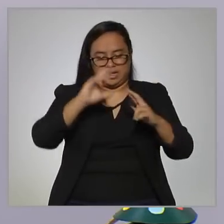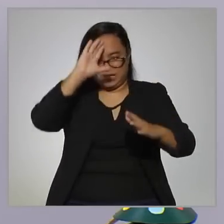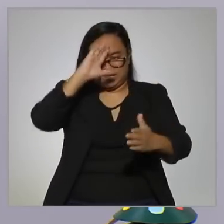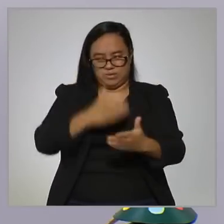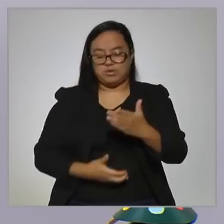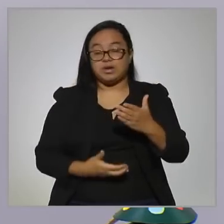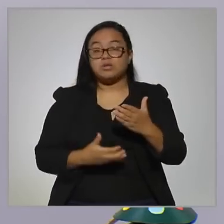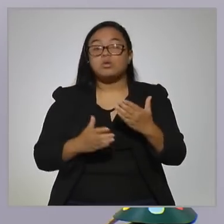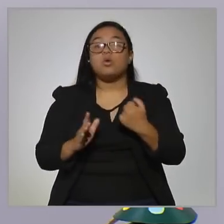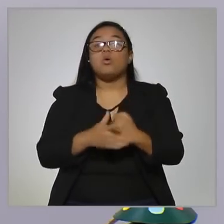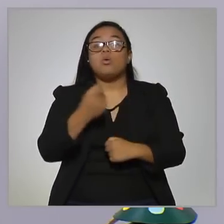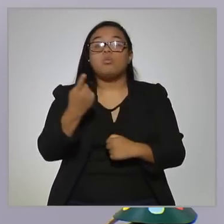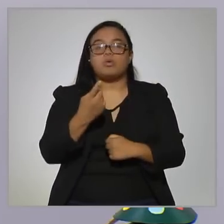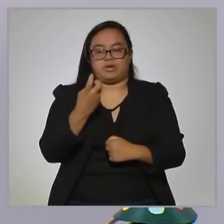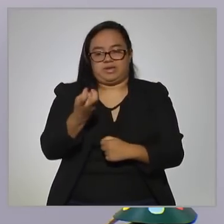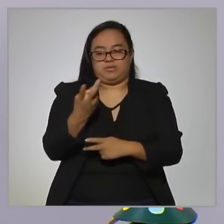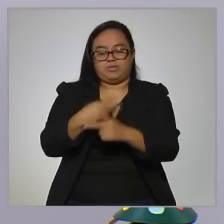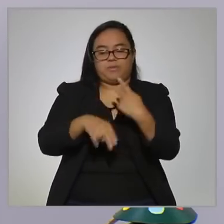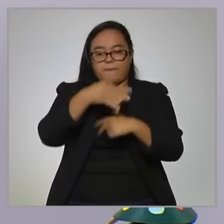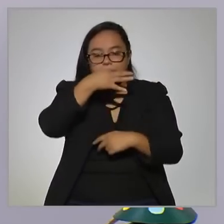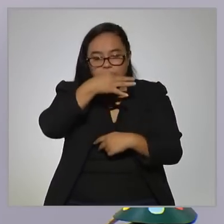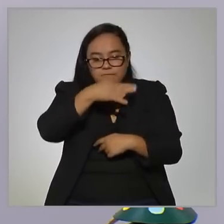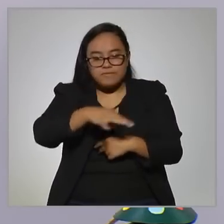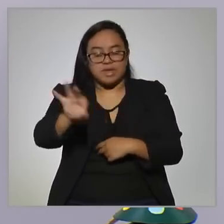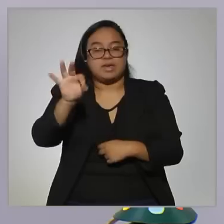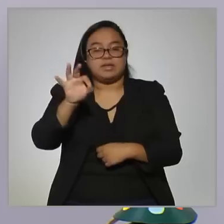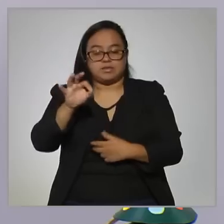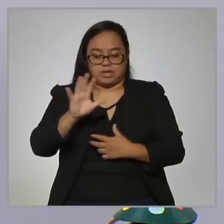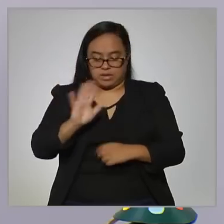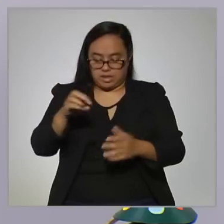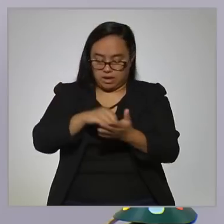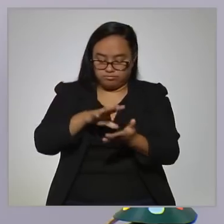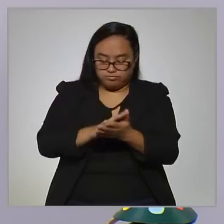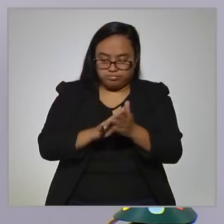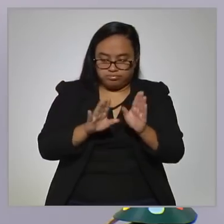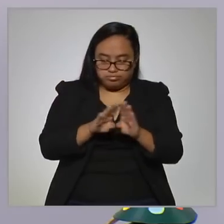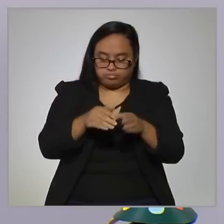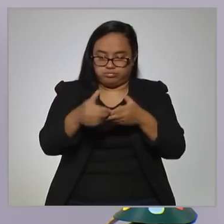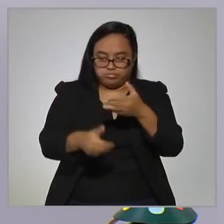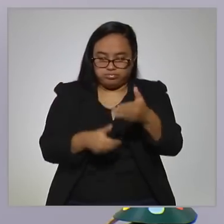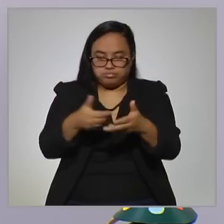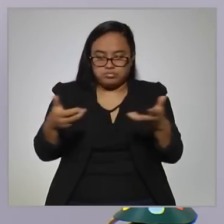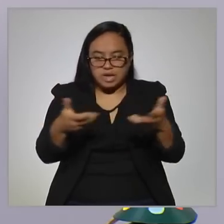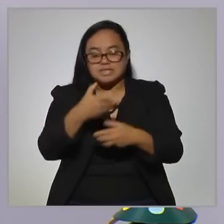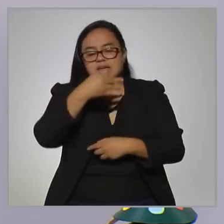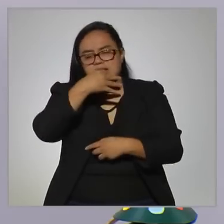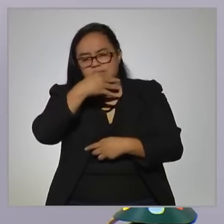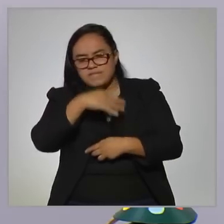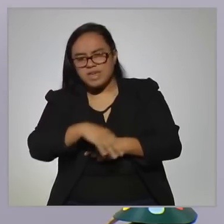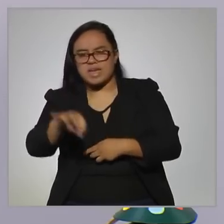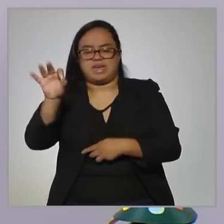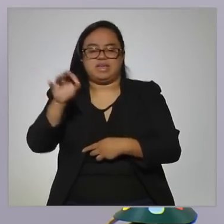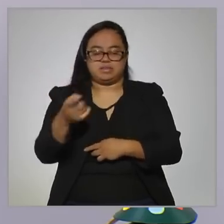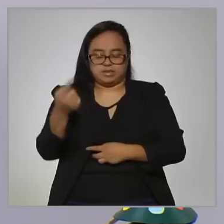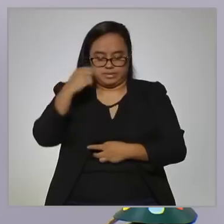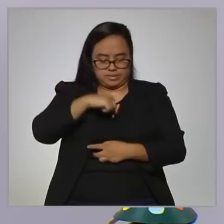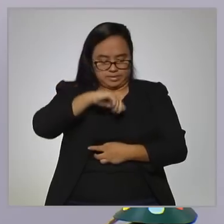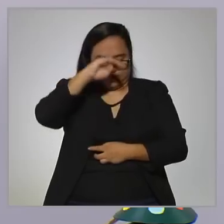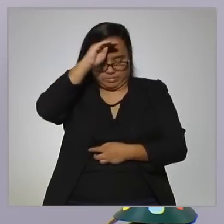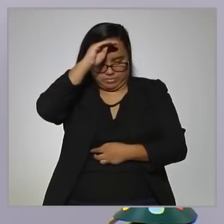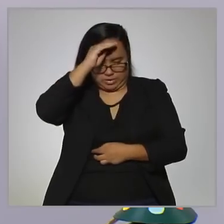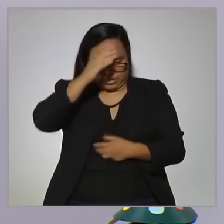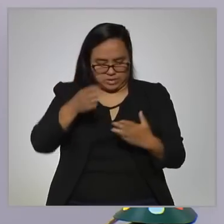¿no? Porque de ahí es donde vienen las festividades que están legitimando este proceso de fiesta que uno interioriza como